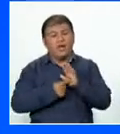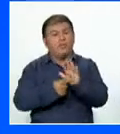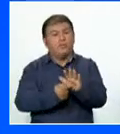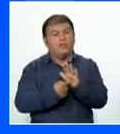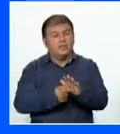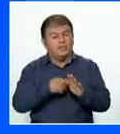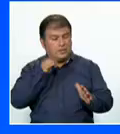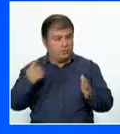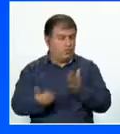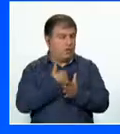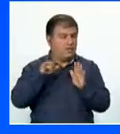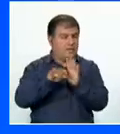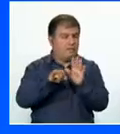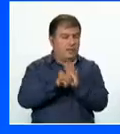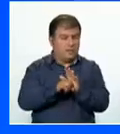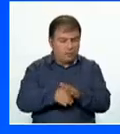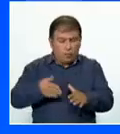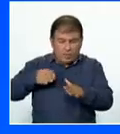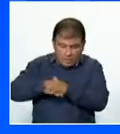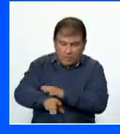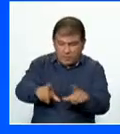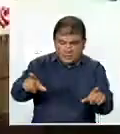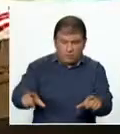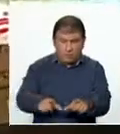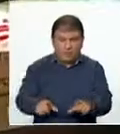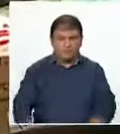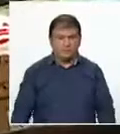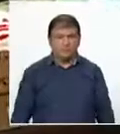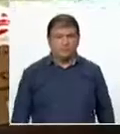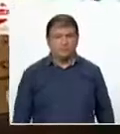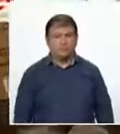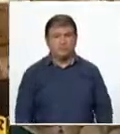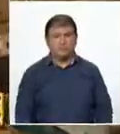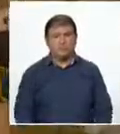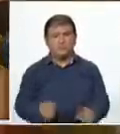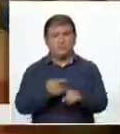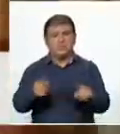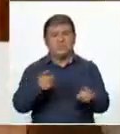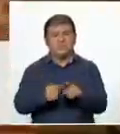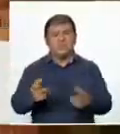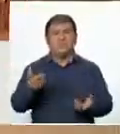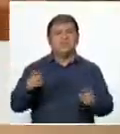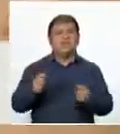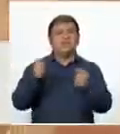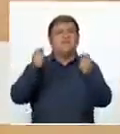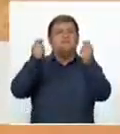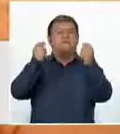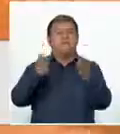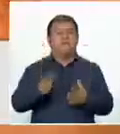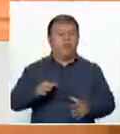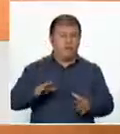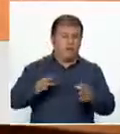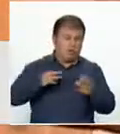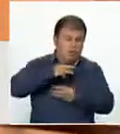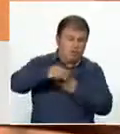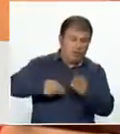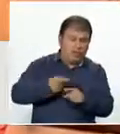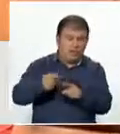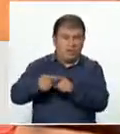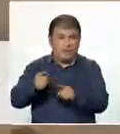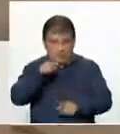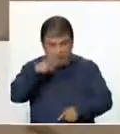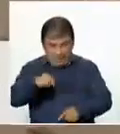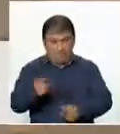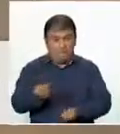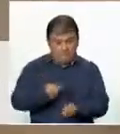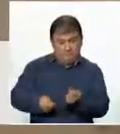mostrar imágenes del allanamiento a este local. Decía ser feria de ocasiones, el mundo de las variedades, pero lo cierto es que